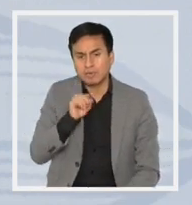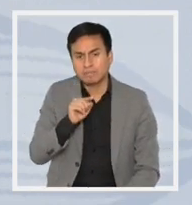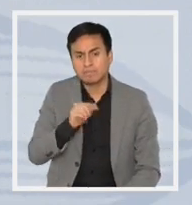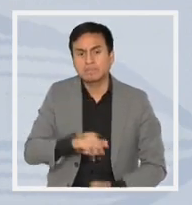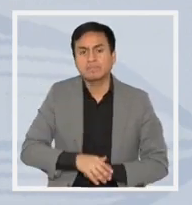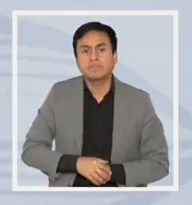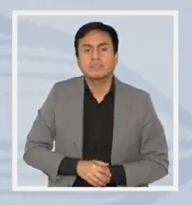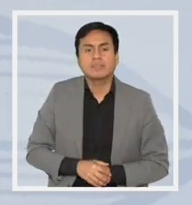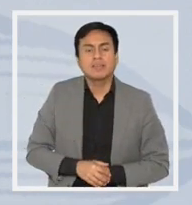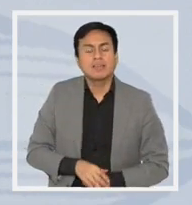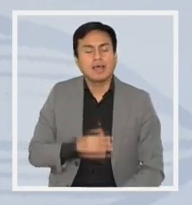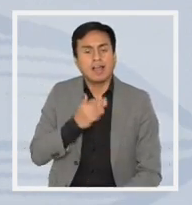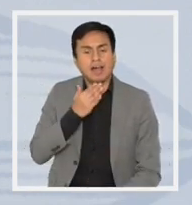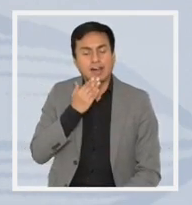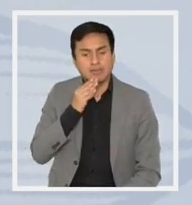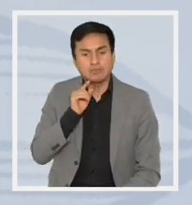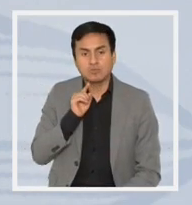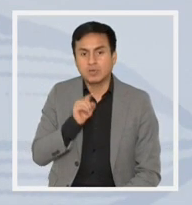Y a su vez,